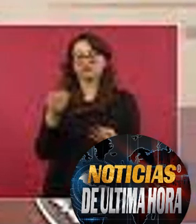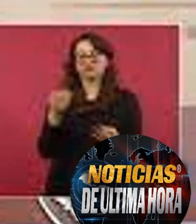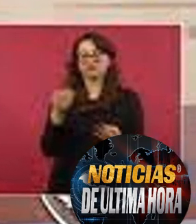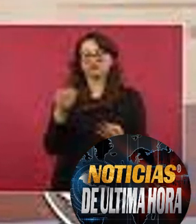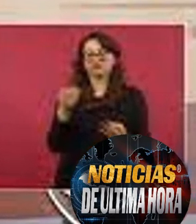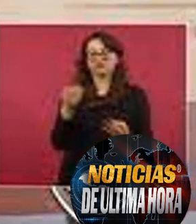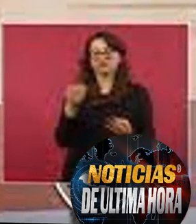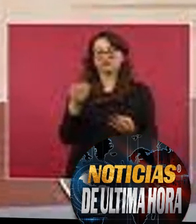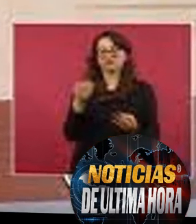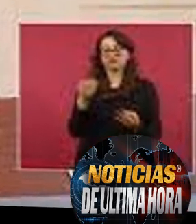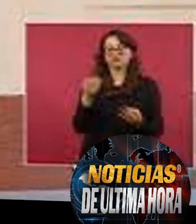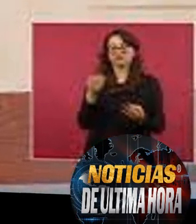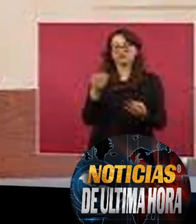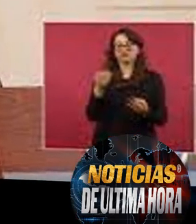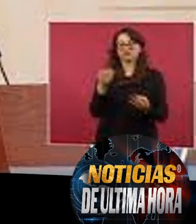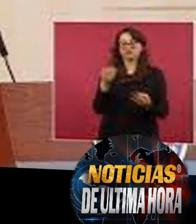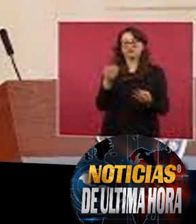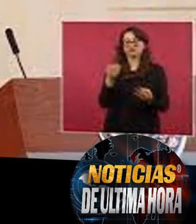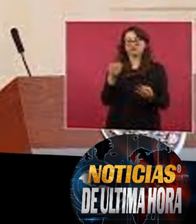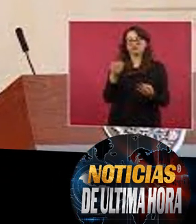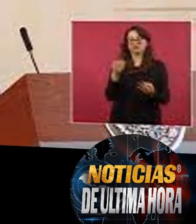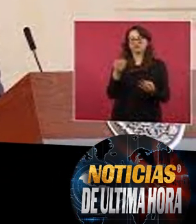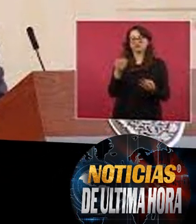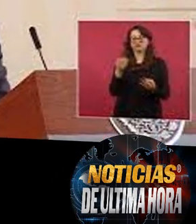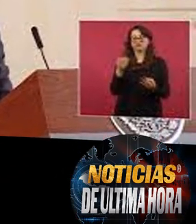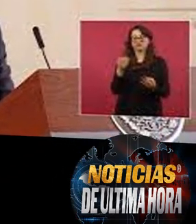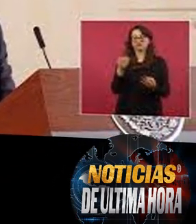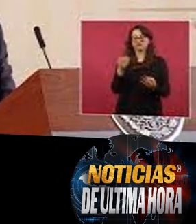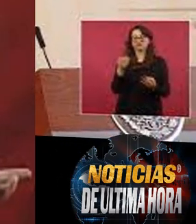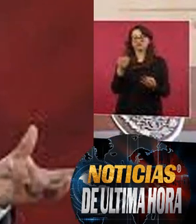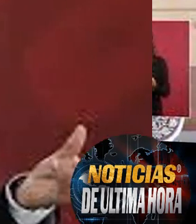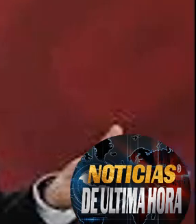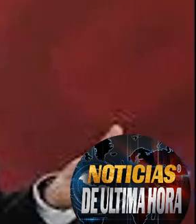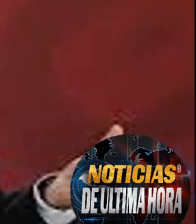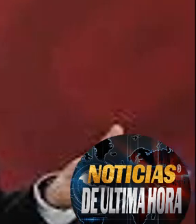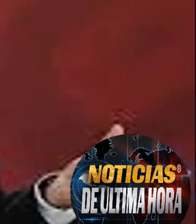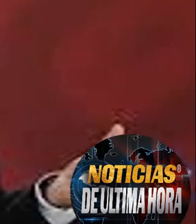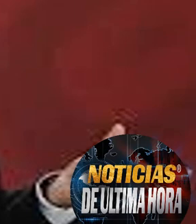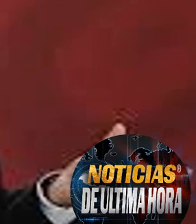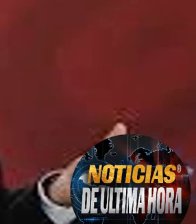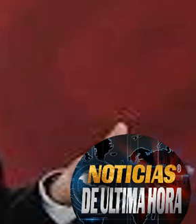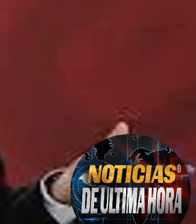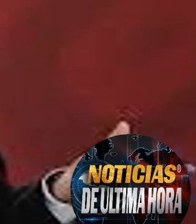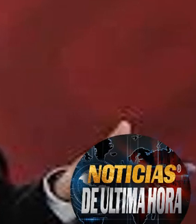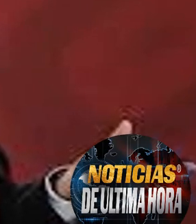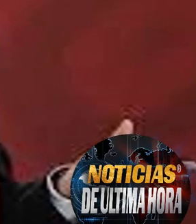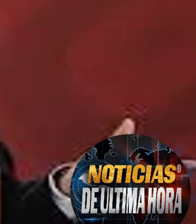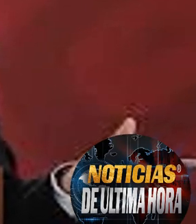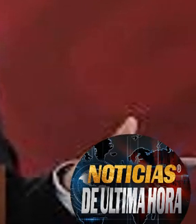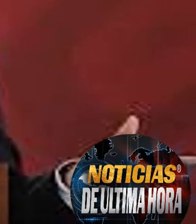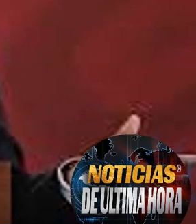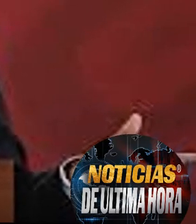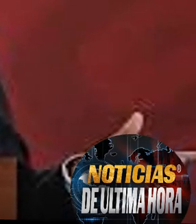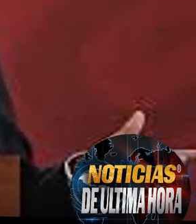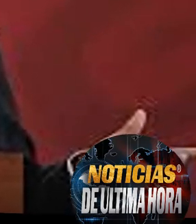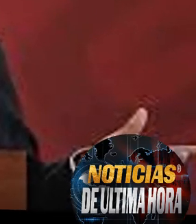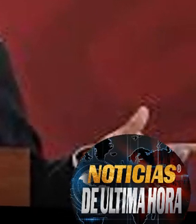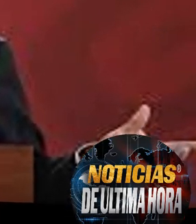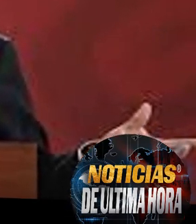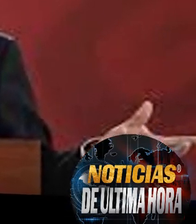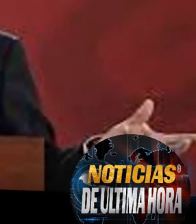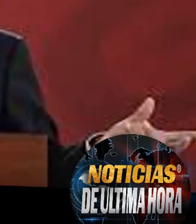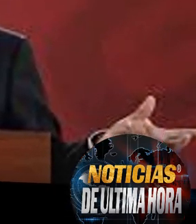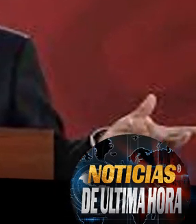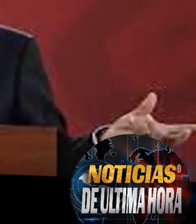su transmisión diaria, López Obrador calificó esta intromisión como abusiva por parte de la agencia norteamericana, además de que la